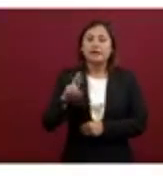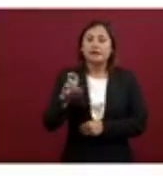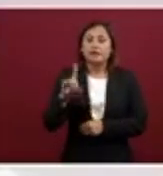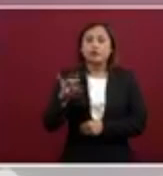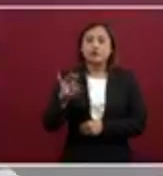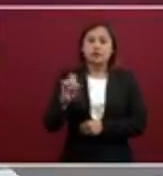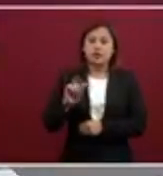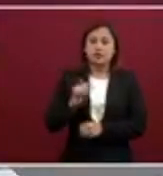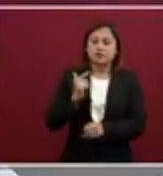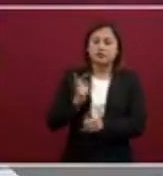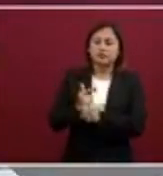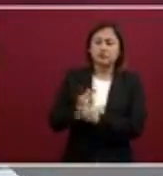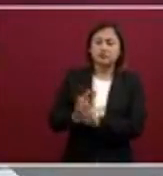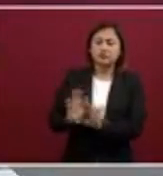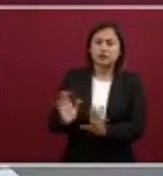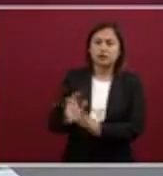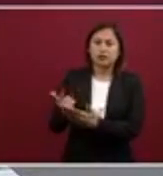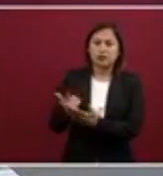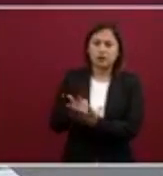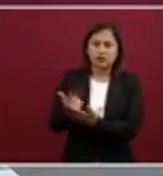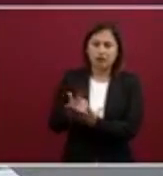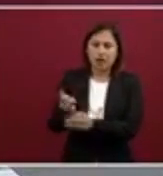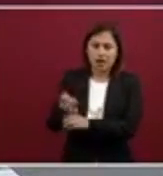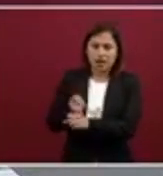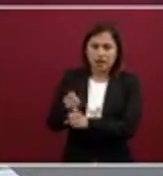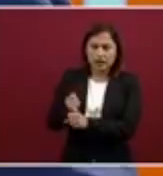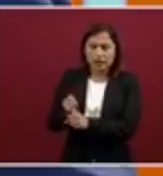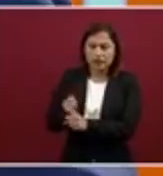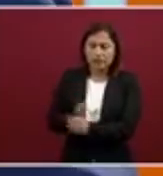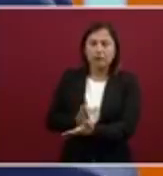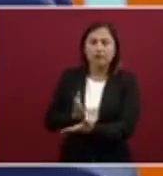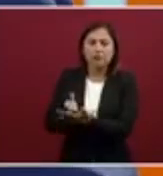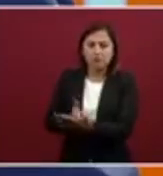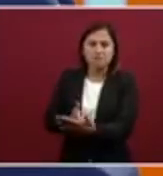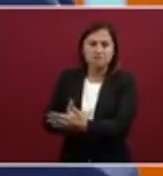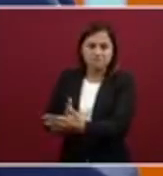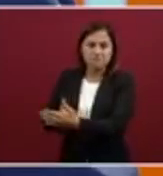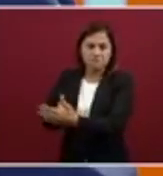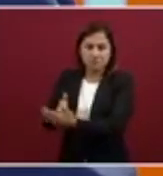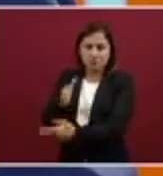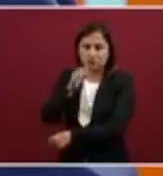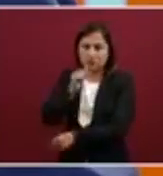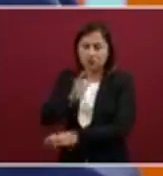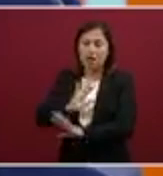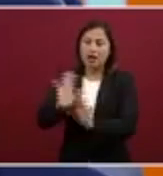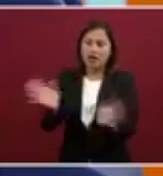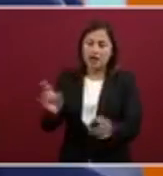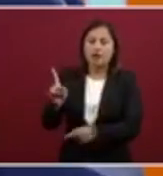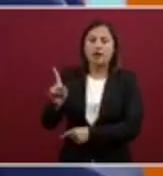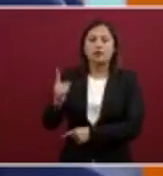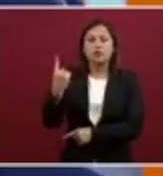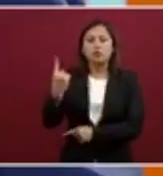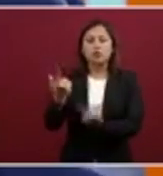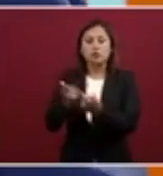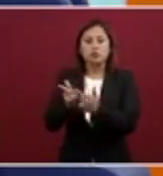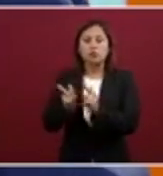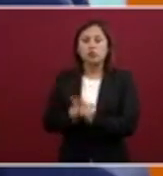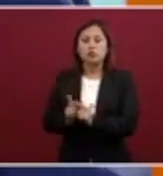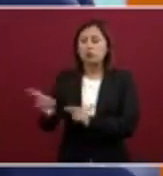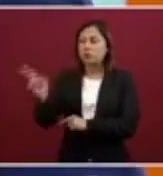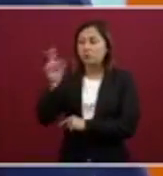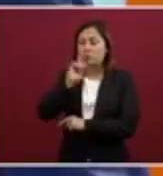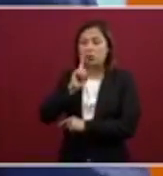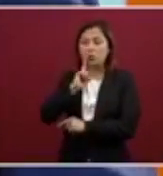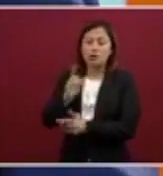llevaba dos semanas juntando varias gasolinas que no nos permitían verificarlas. Mandamos un operativo solo de mujeres,